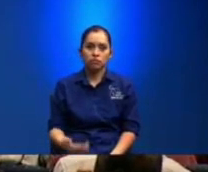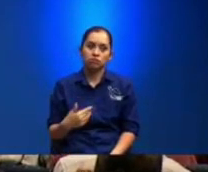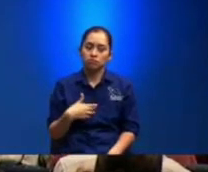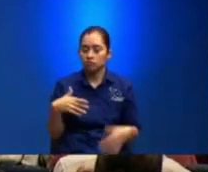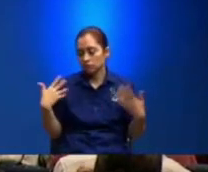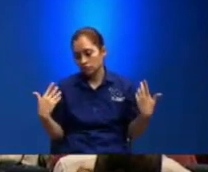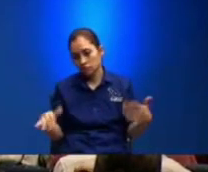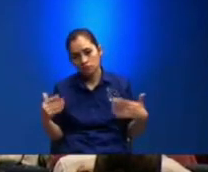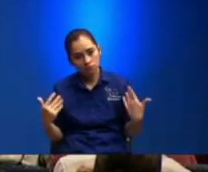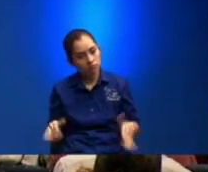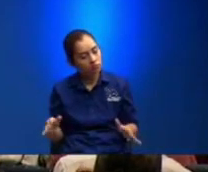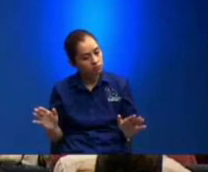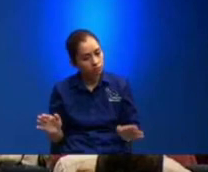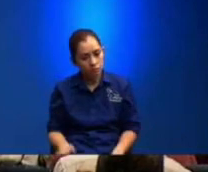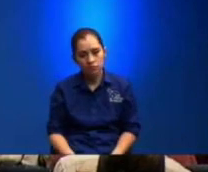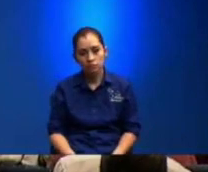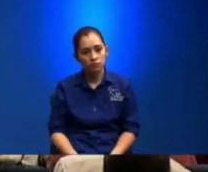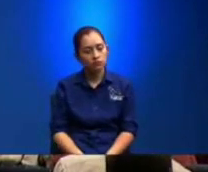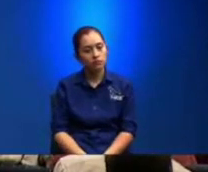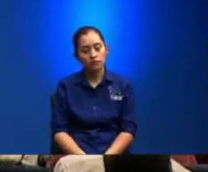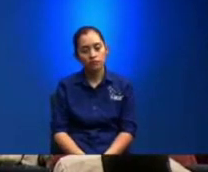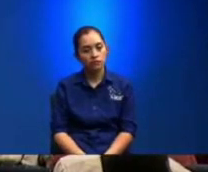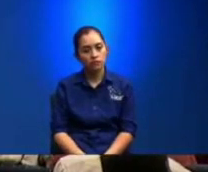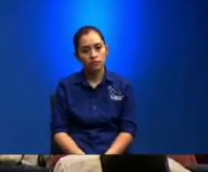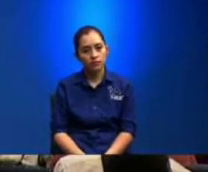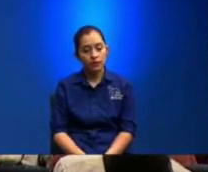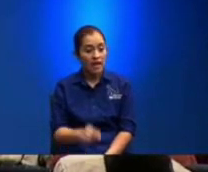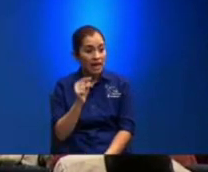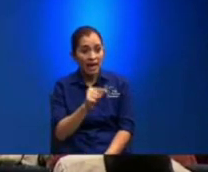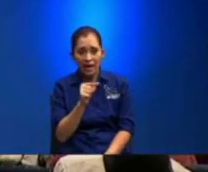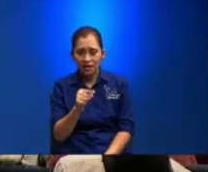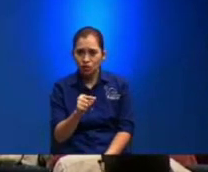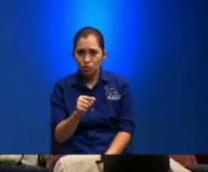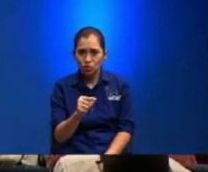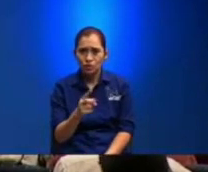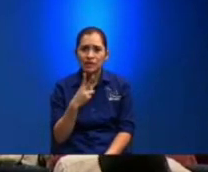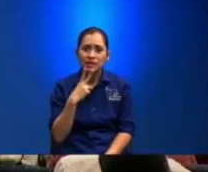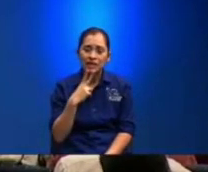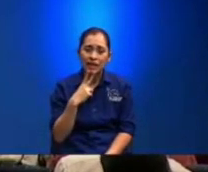hermanos pañales sucios